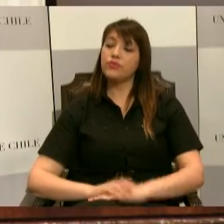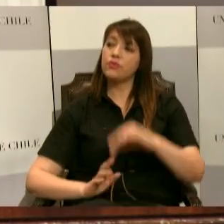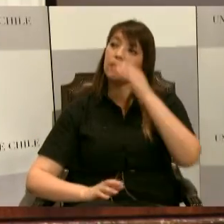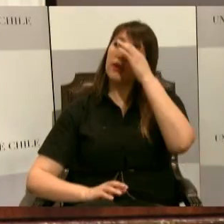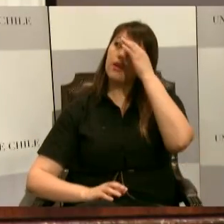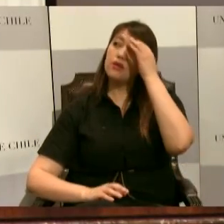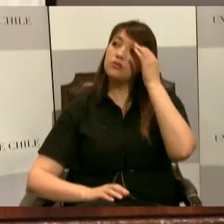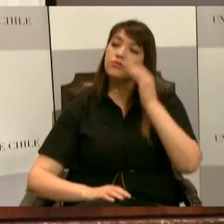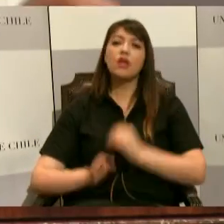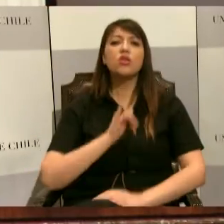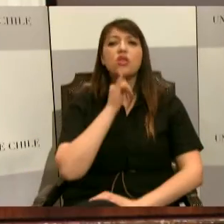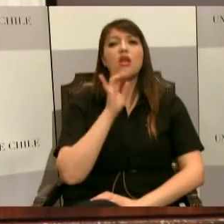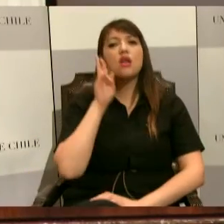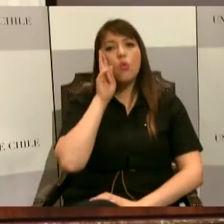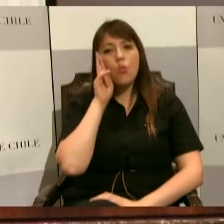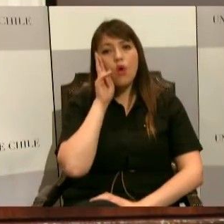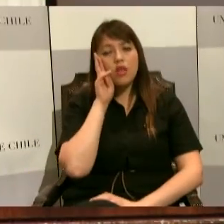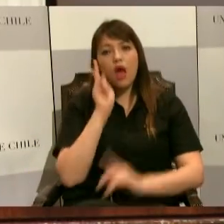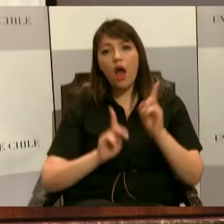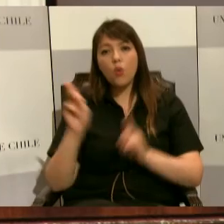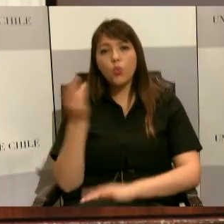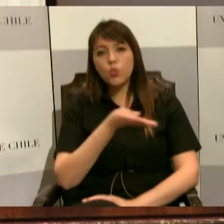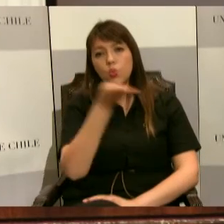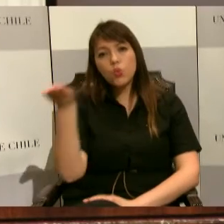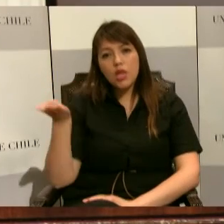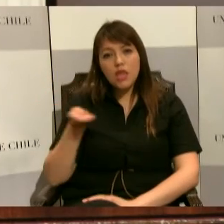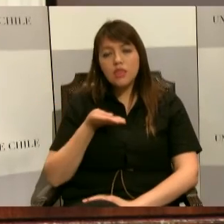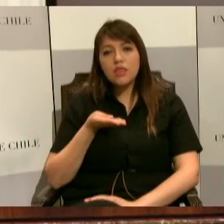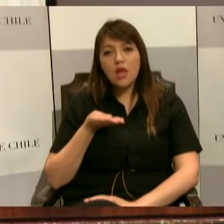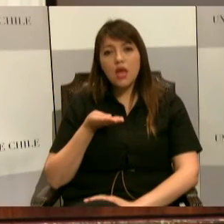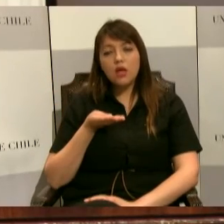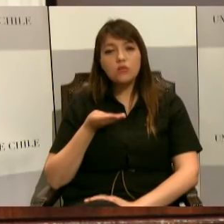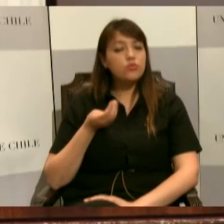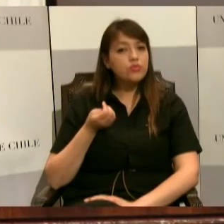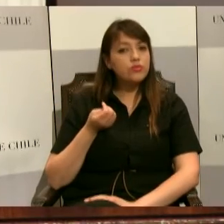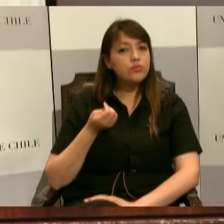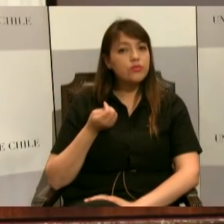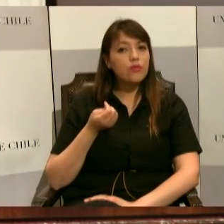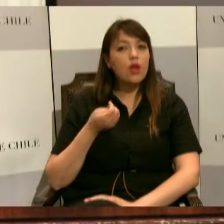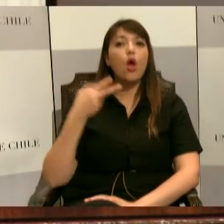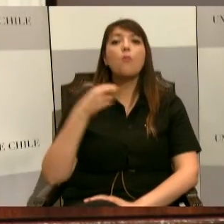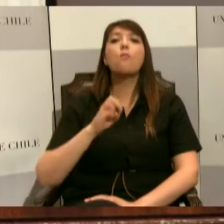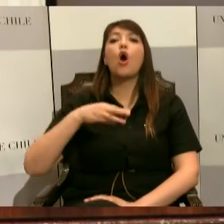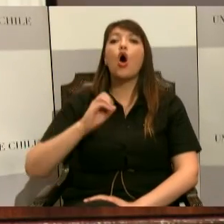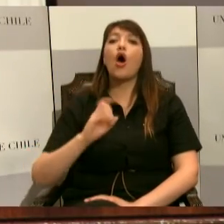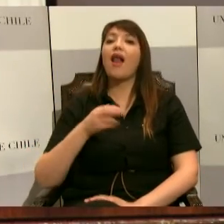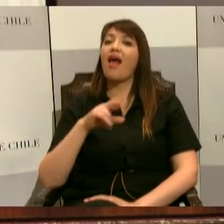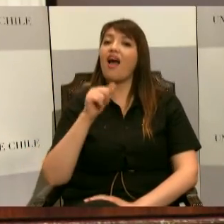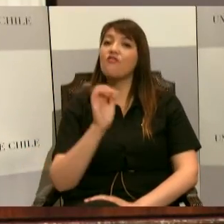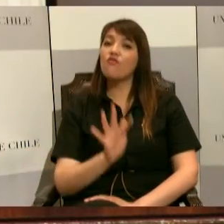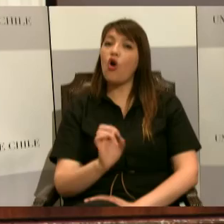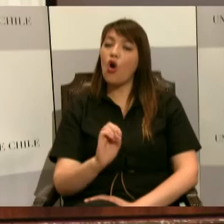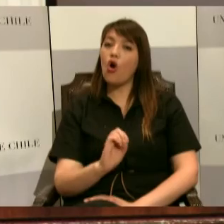Bueno, no sé, ¿recuerdan algunos de ustedes lo que es un homónimo homógrafo? Un